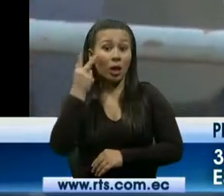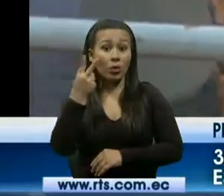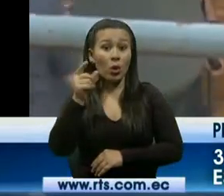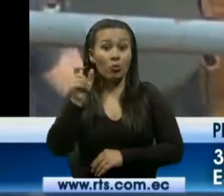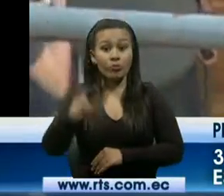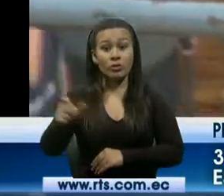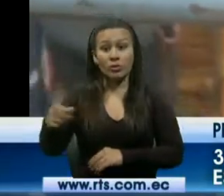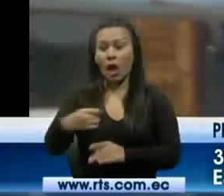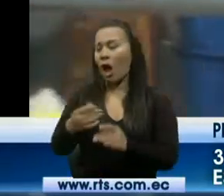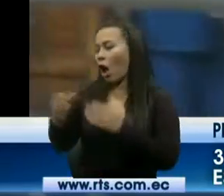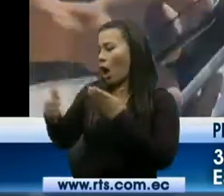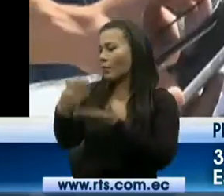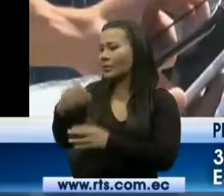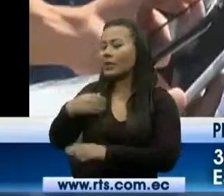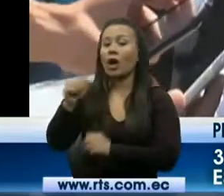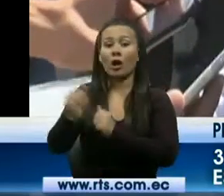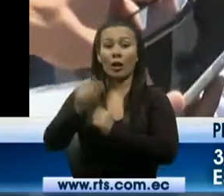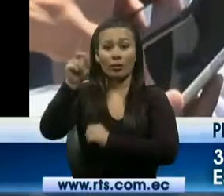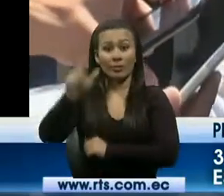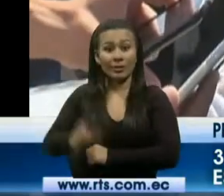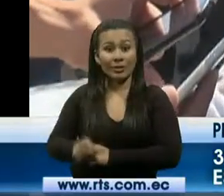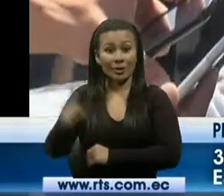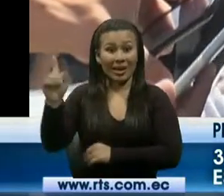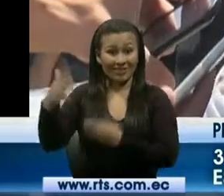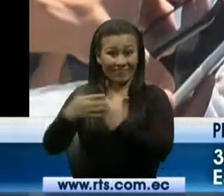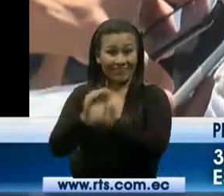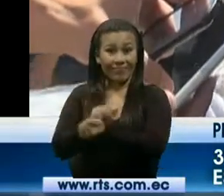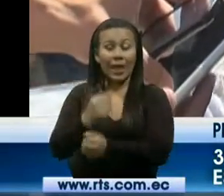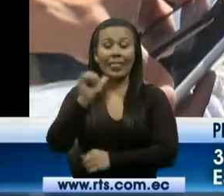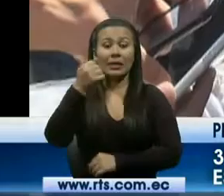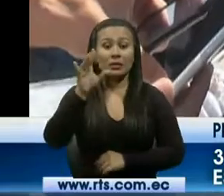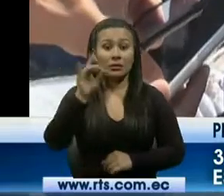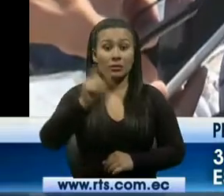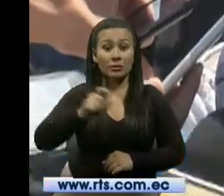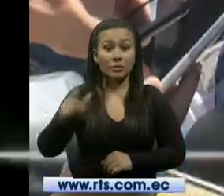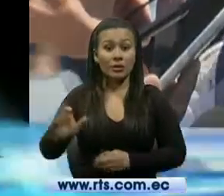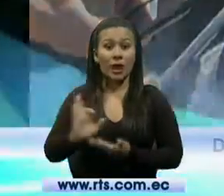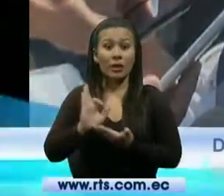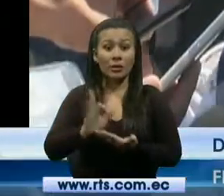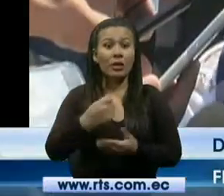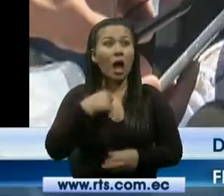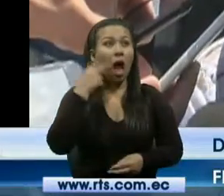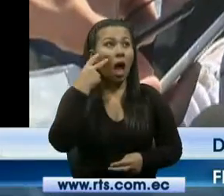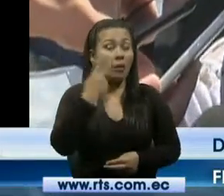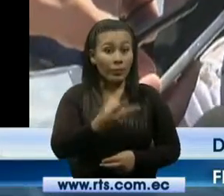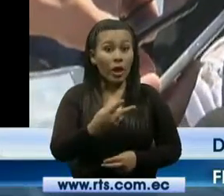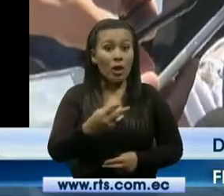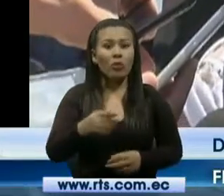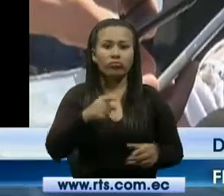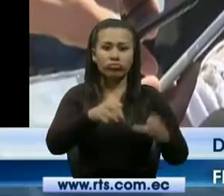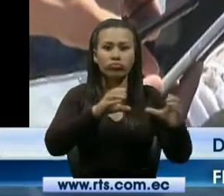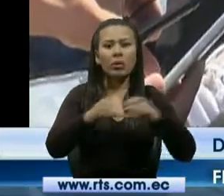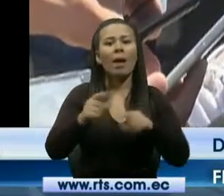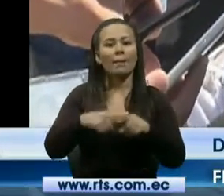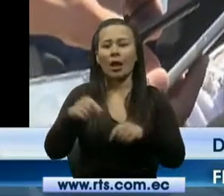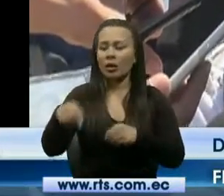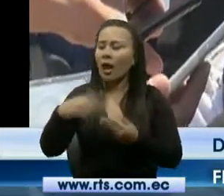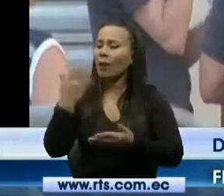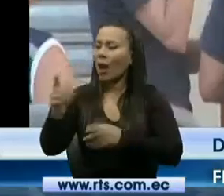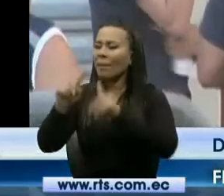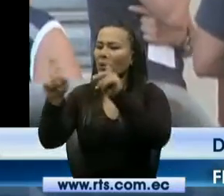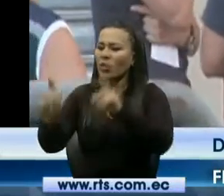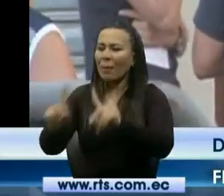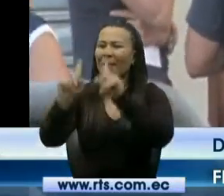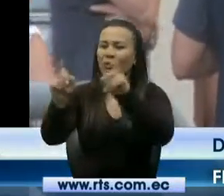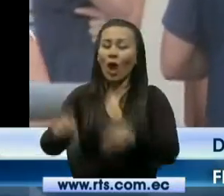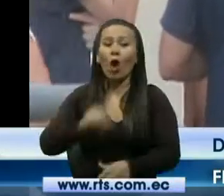hicieron contacto con los procesados. Aproximadamente 18 testigos que tenemos que van a interactuar en esta reconstrucción de los hechos.